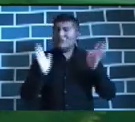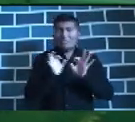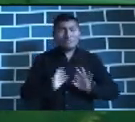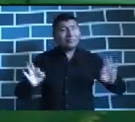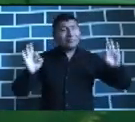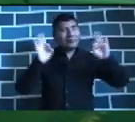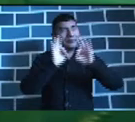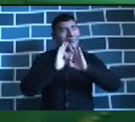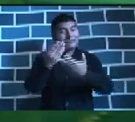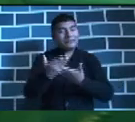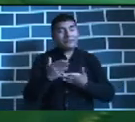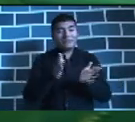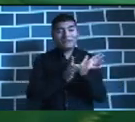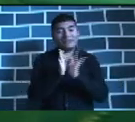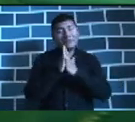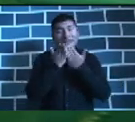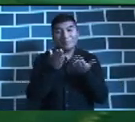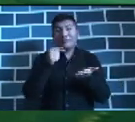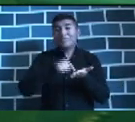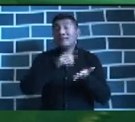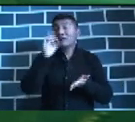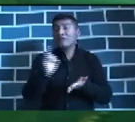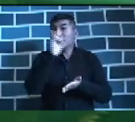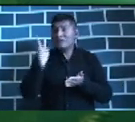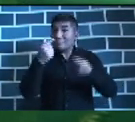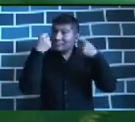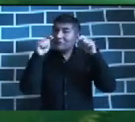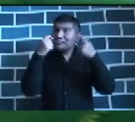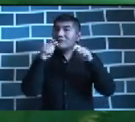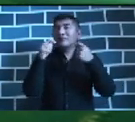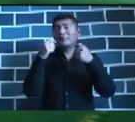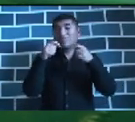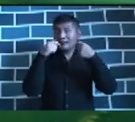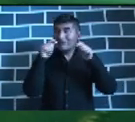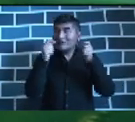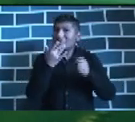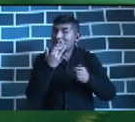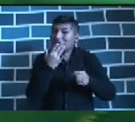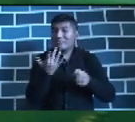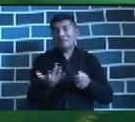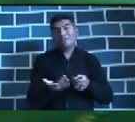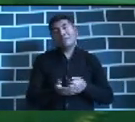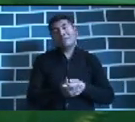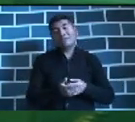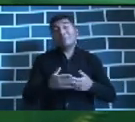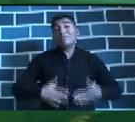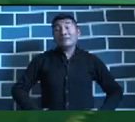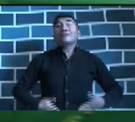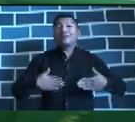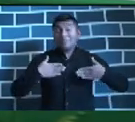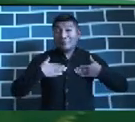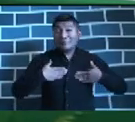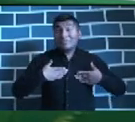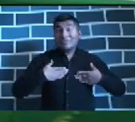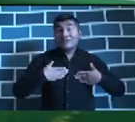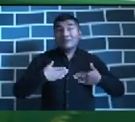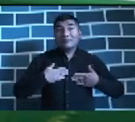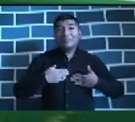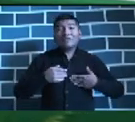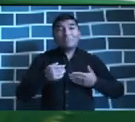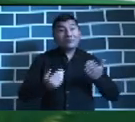la palabra del señor este domingo atrevámonos atrevámonos a vivir la aventura